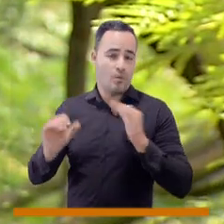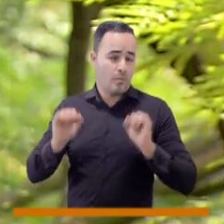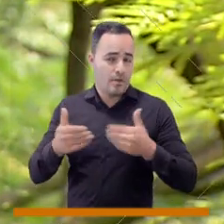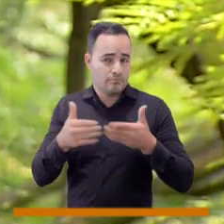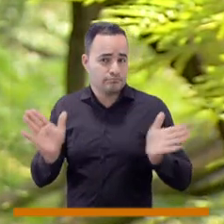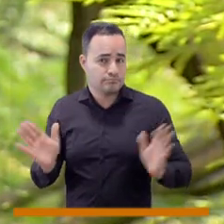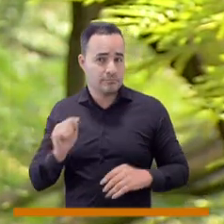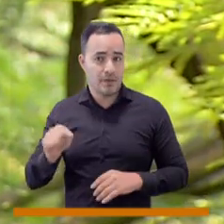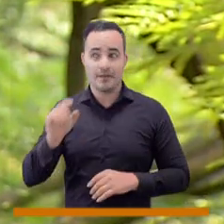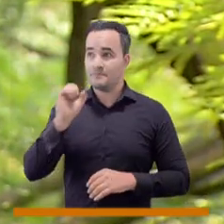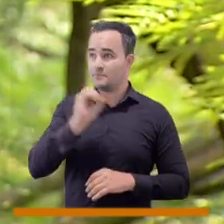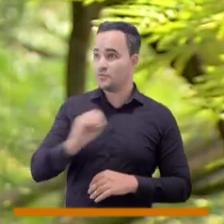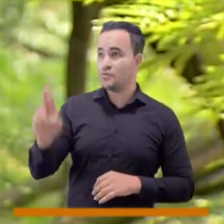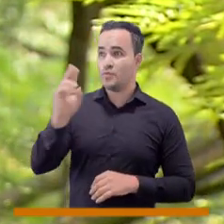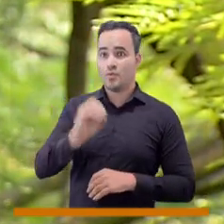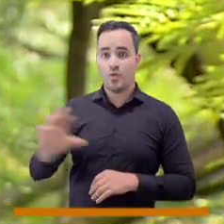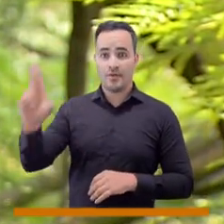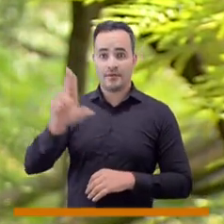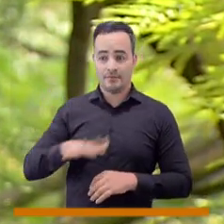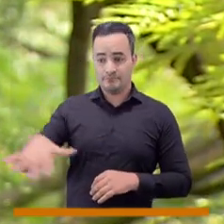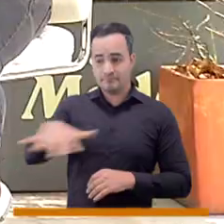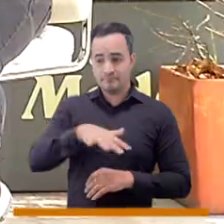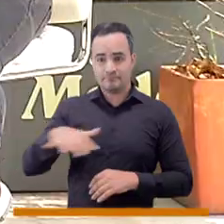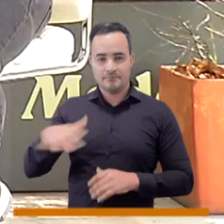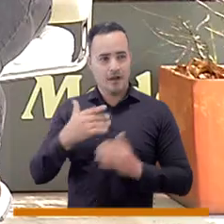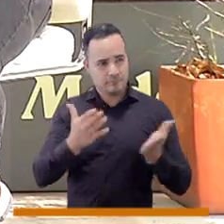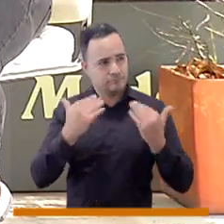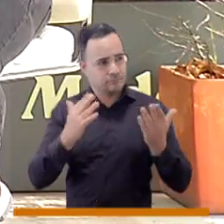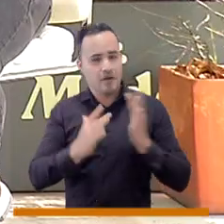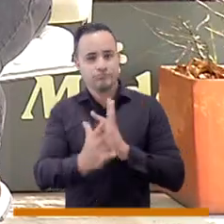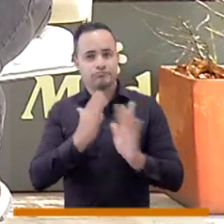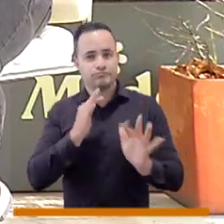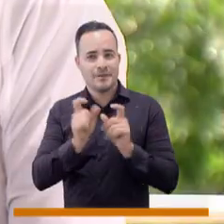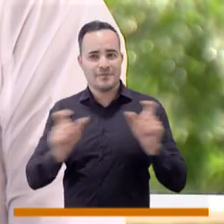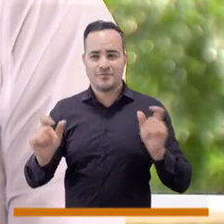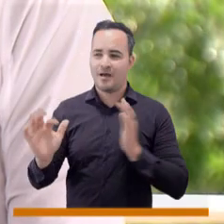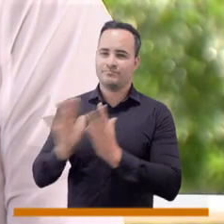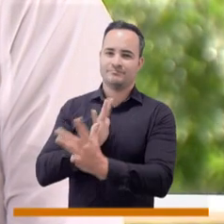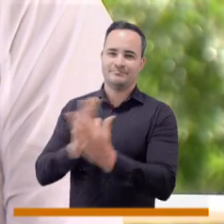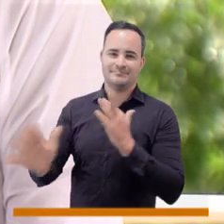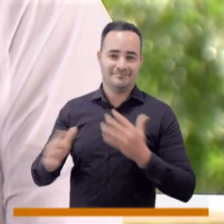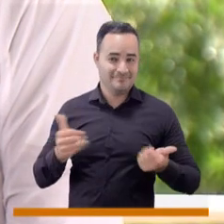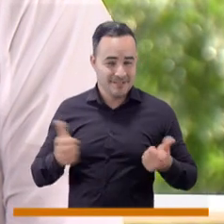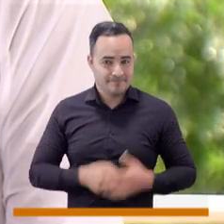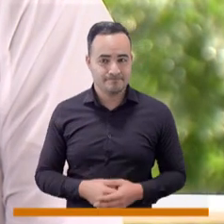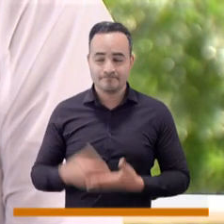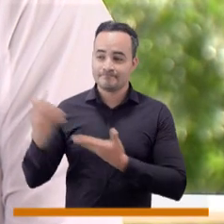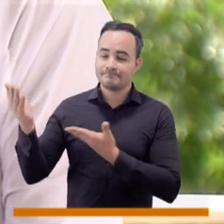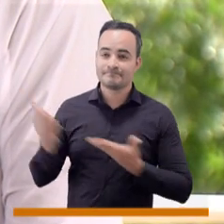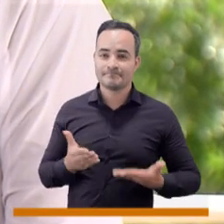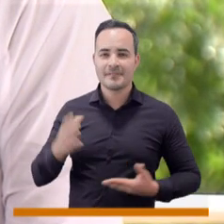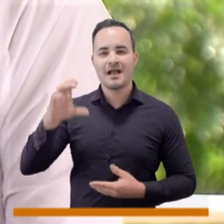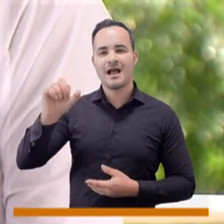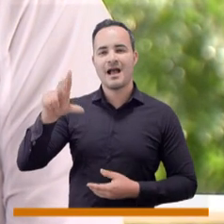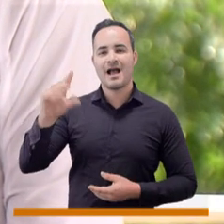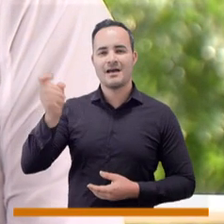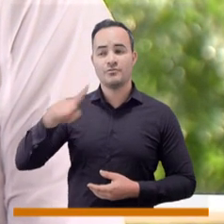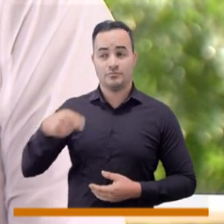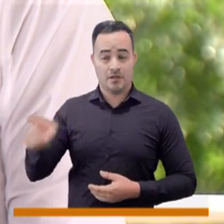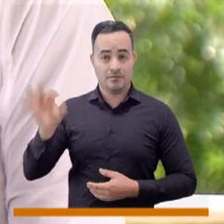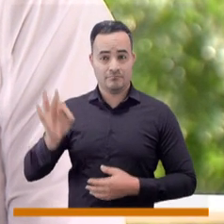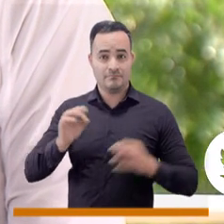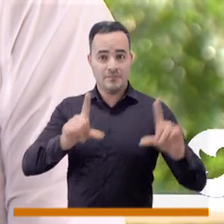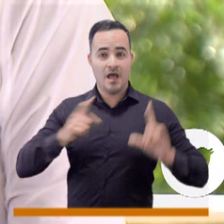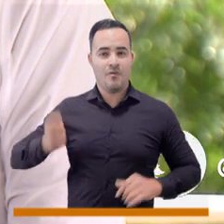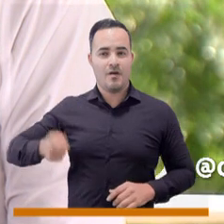en esta zona suroriental. Démosle la bienvenida a nuestro concejal anfitrión de hoy, Carlos Ríos Puerta, abogado de la